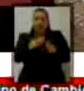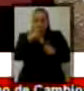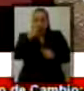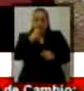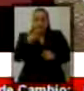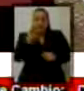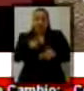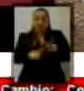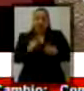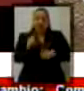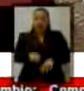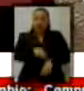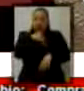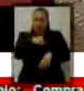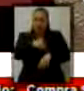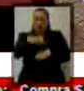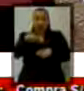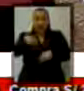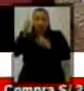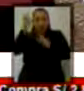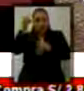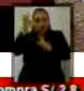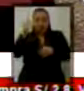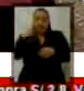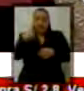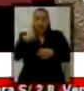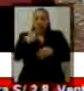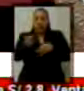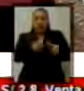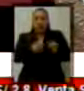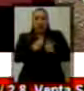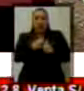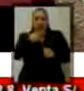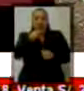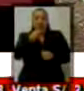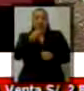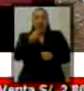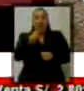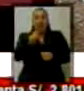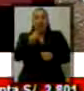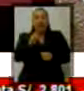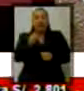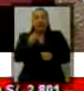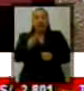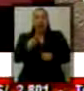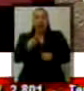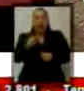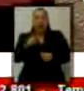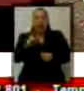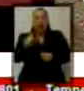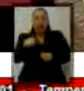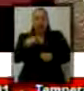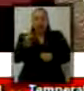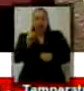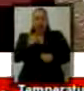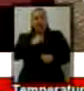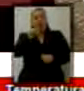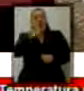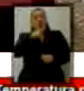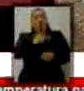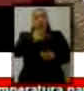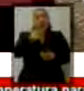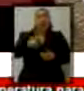que a lo largo de esta ponencia yo me voy a referir a la mujer maltratada, no porque sea feminista, sino porque